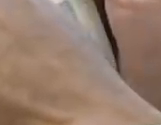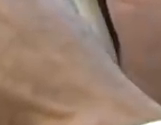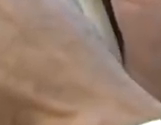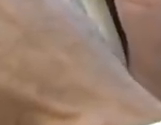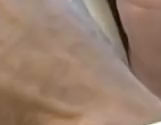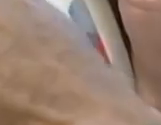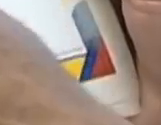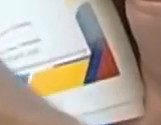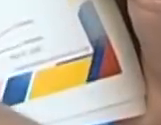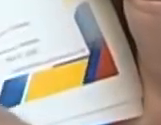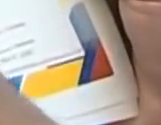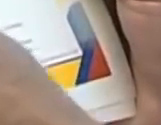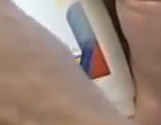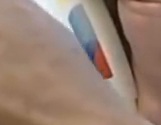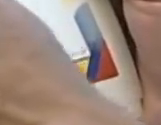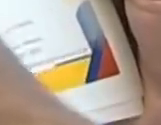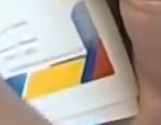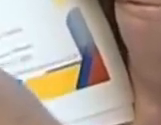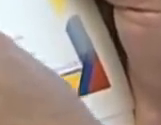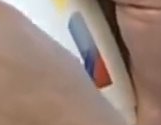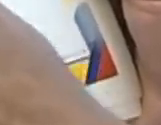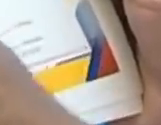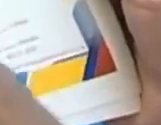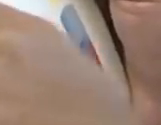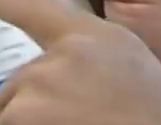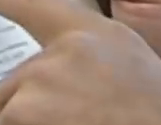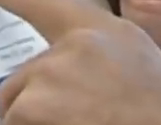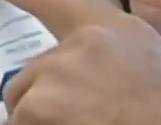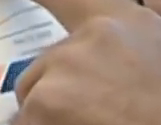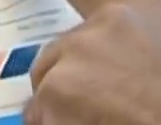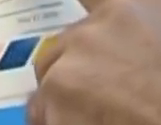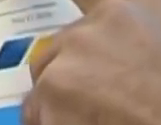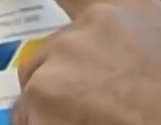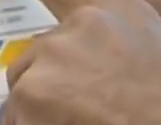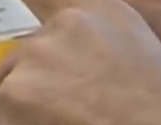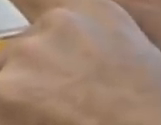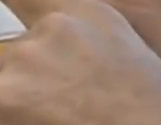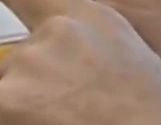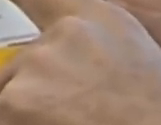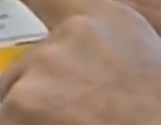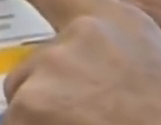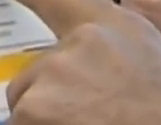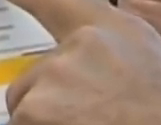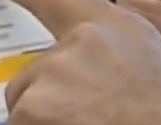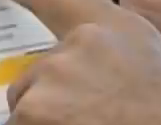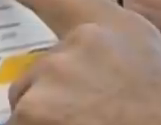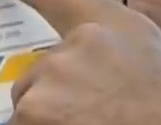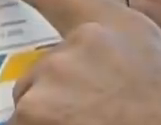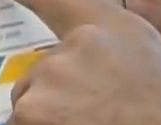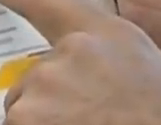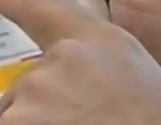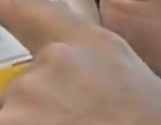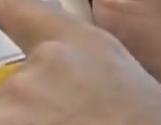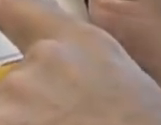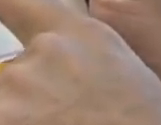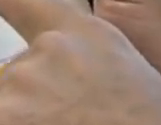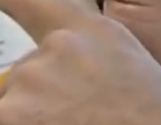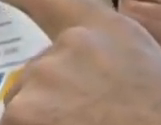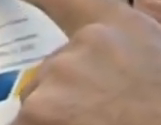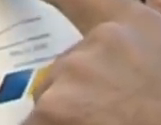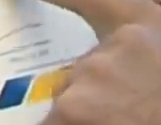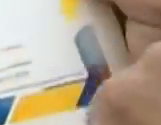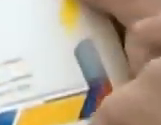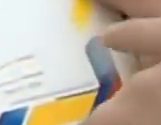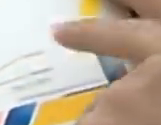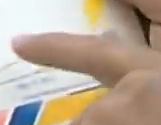2.117 casos por millón de habitantes. Y aquí la página hace la salvedad de que algo está pasando en Ecuador porque no está haciendo registros adecuados desde el día